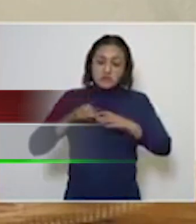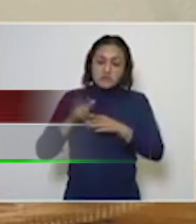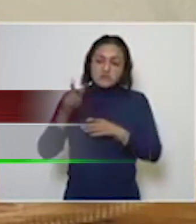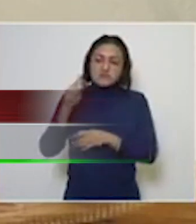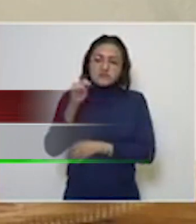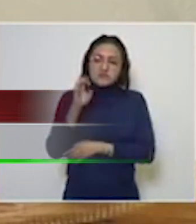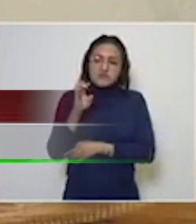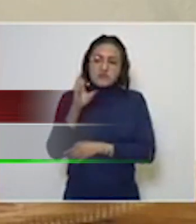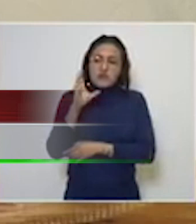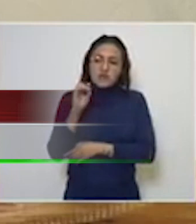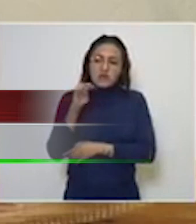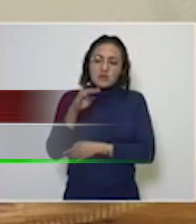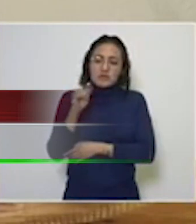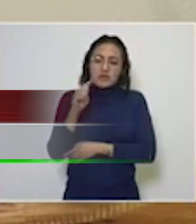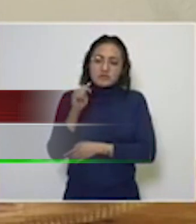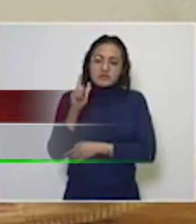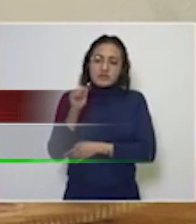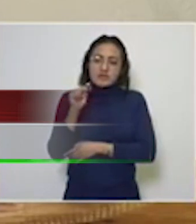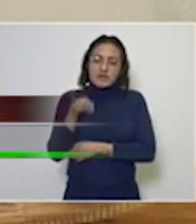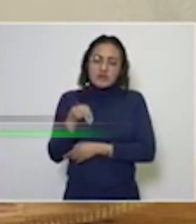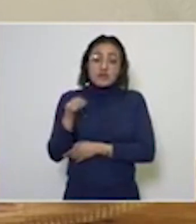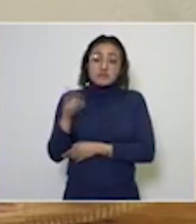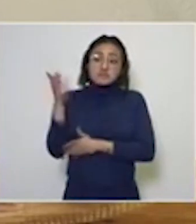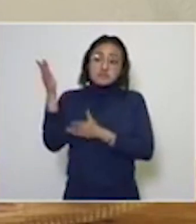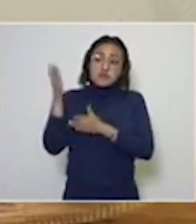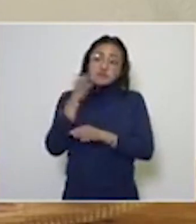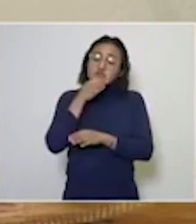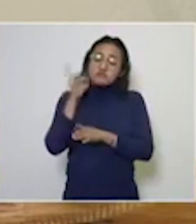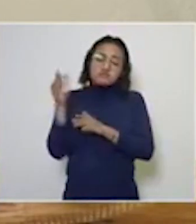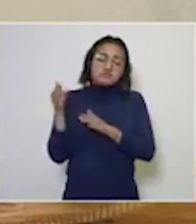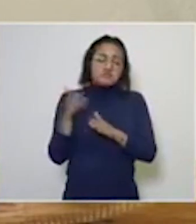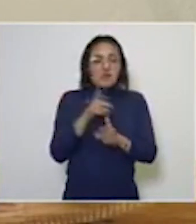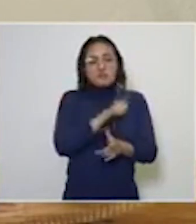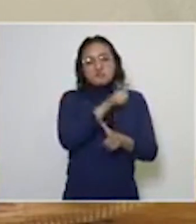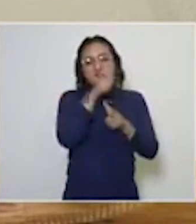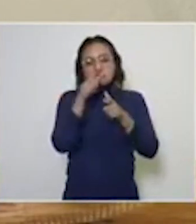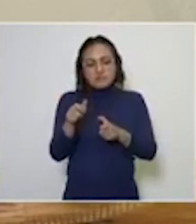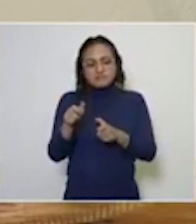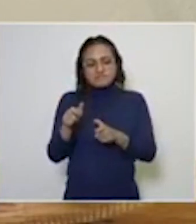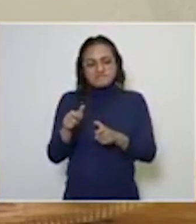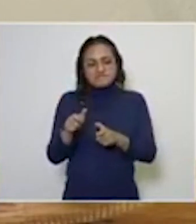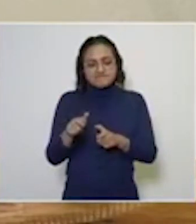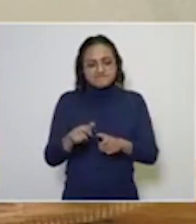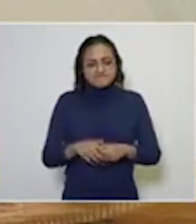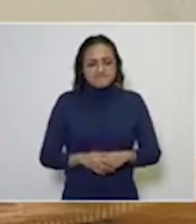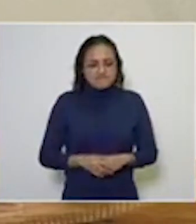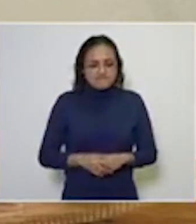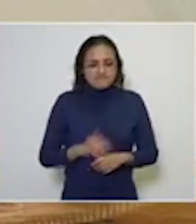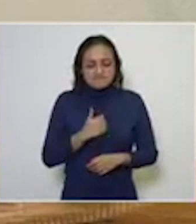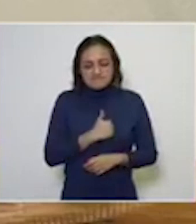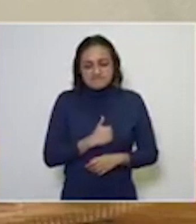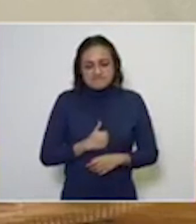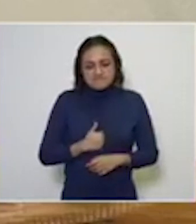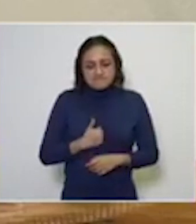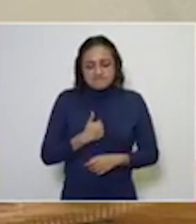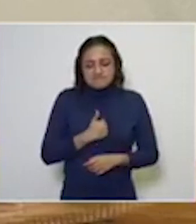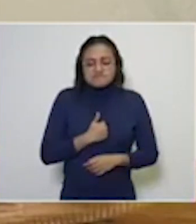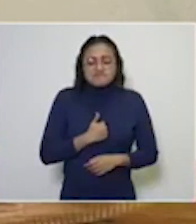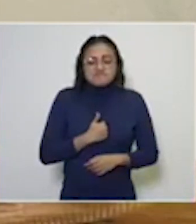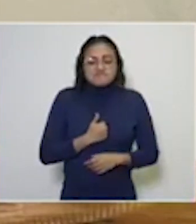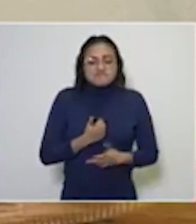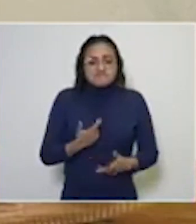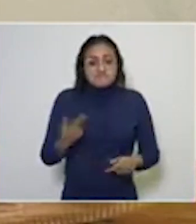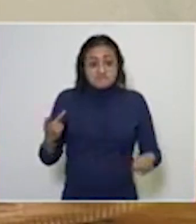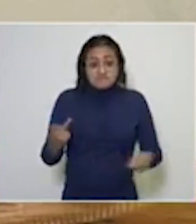Tecomatlán, en Tecomatlán, y fueron ejecutados. Decirles que de